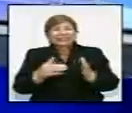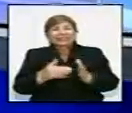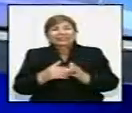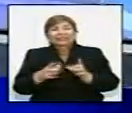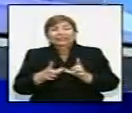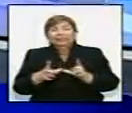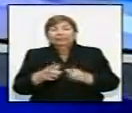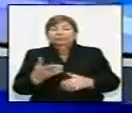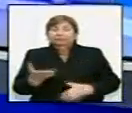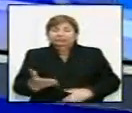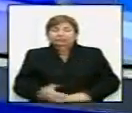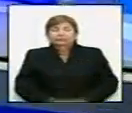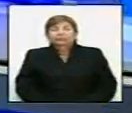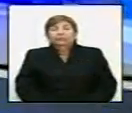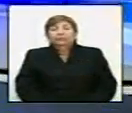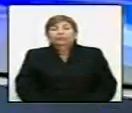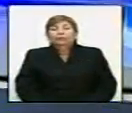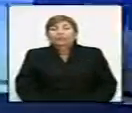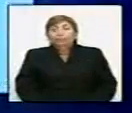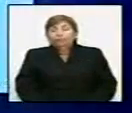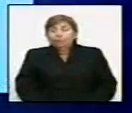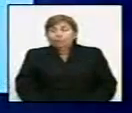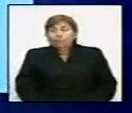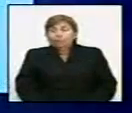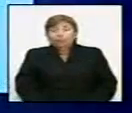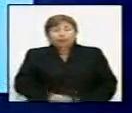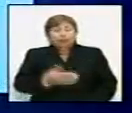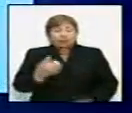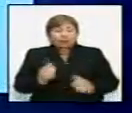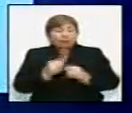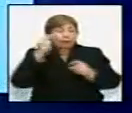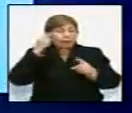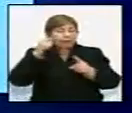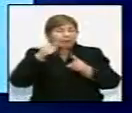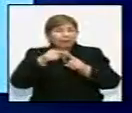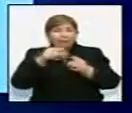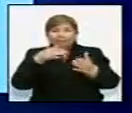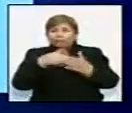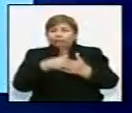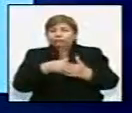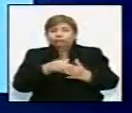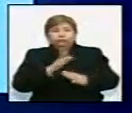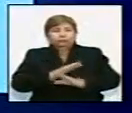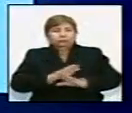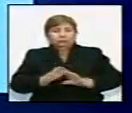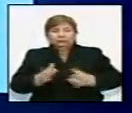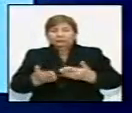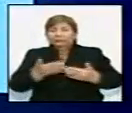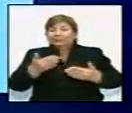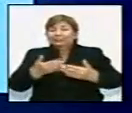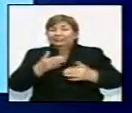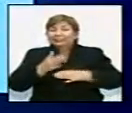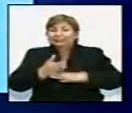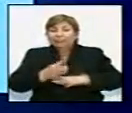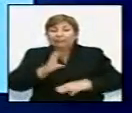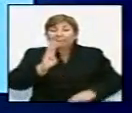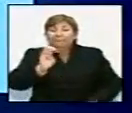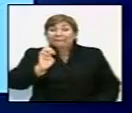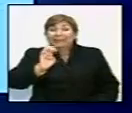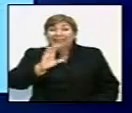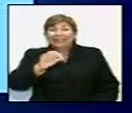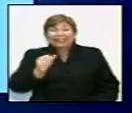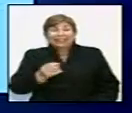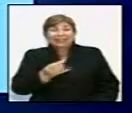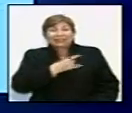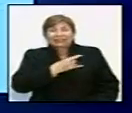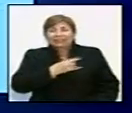Televisión, nuevamente los saluda Raquel Salazar. Con el fin de eliminar las barreras que impiden un fácil acceso de becas de estudio superior